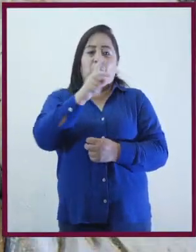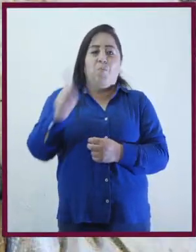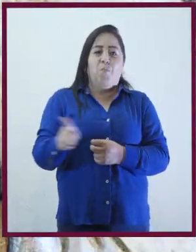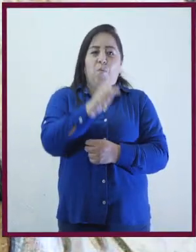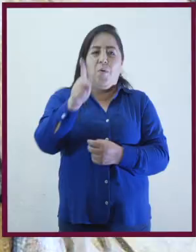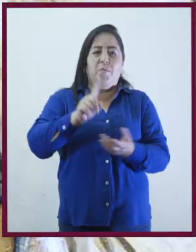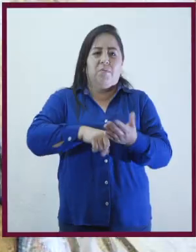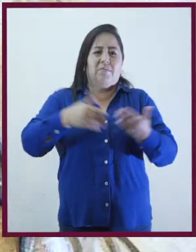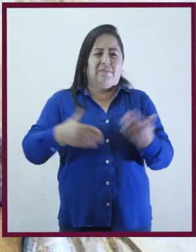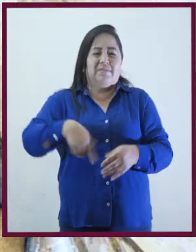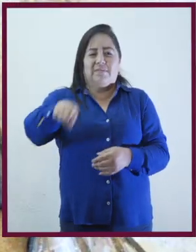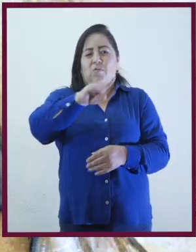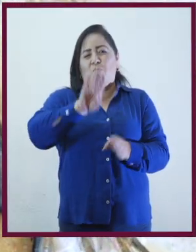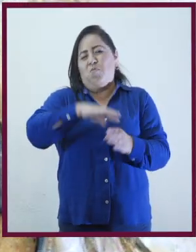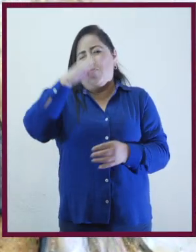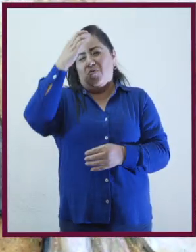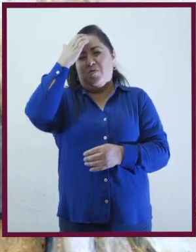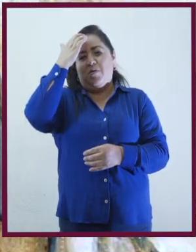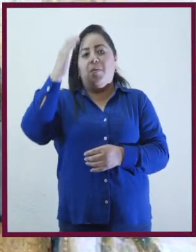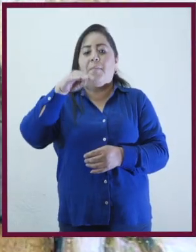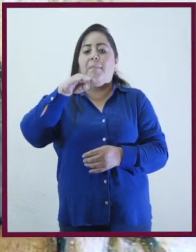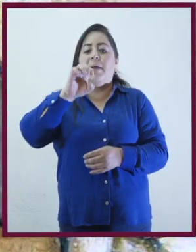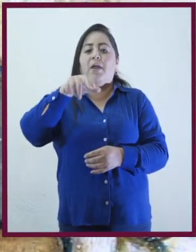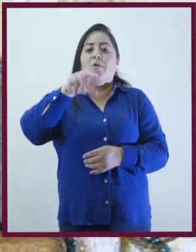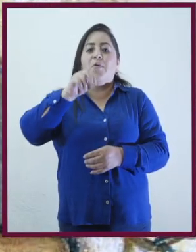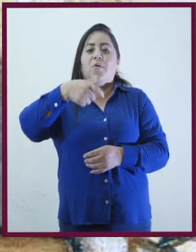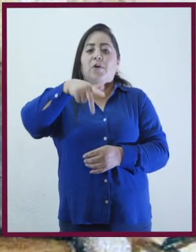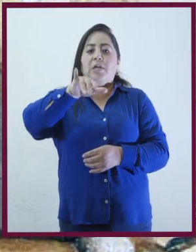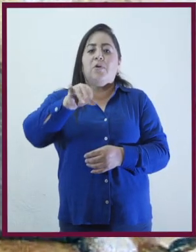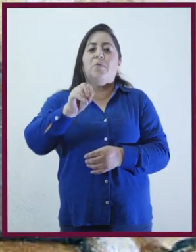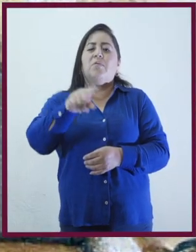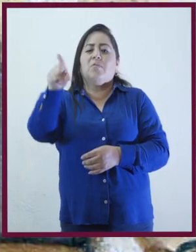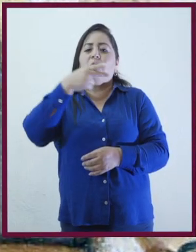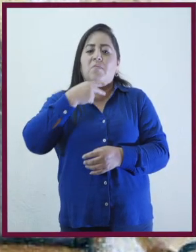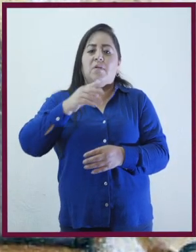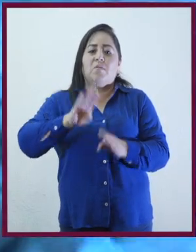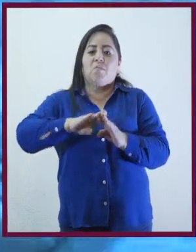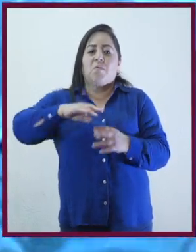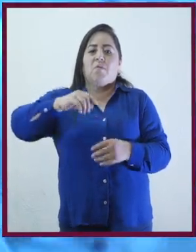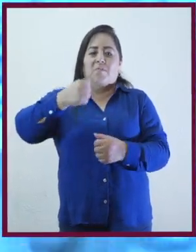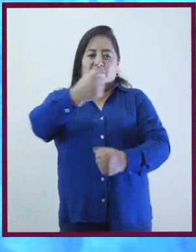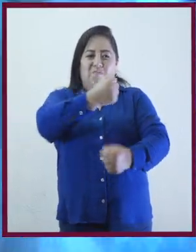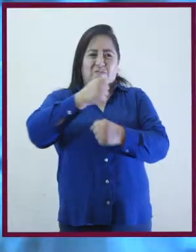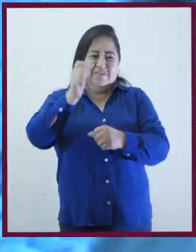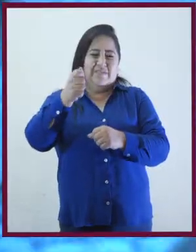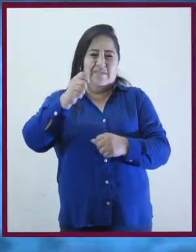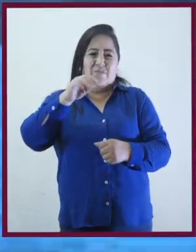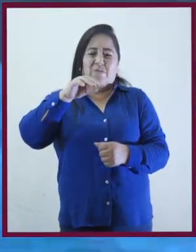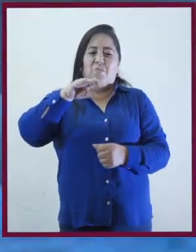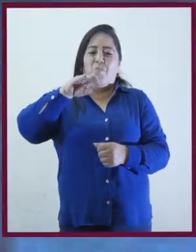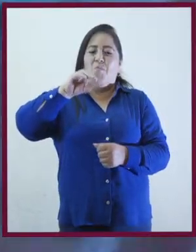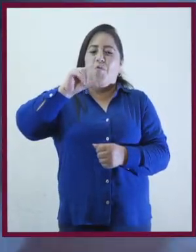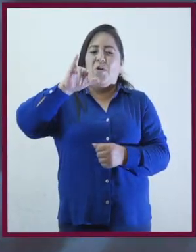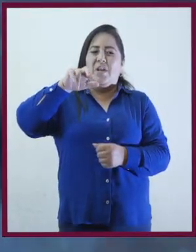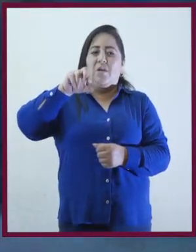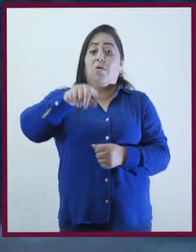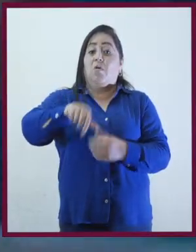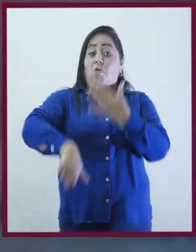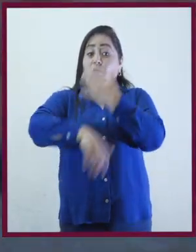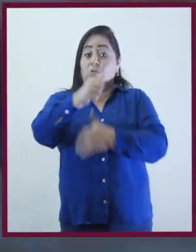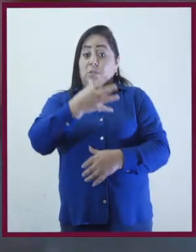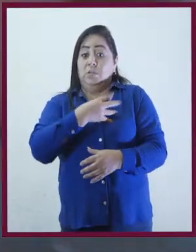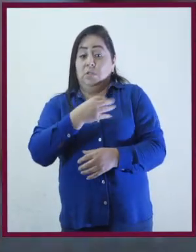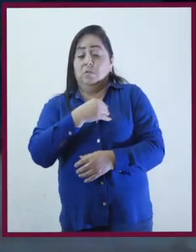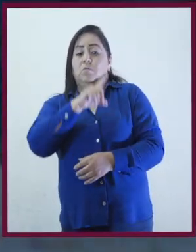Domenico Scandella, mejor conocido como Menocchio, un molinero que se casó y tuvo 11 hijos, de los cuales murieron